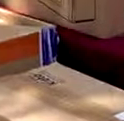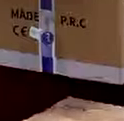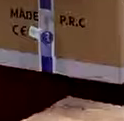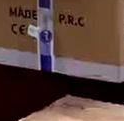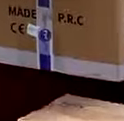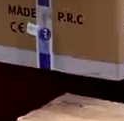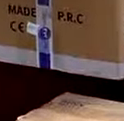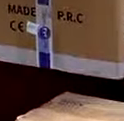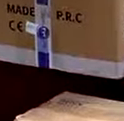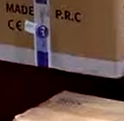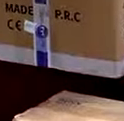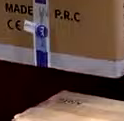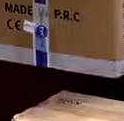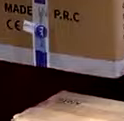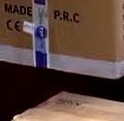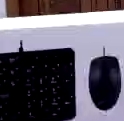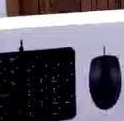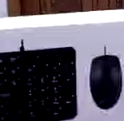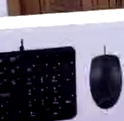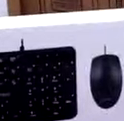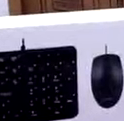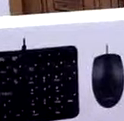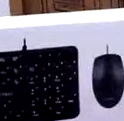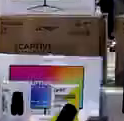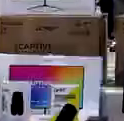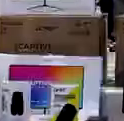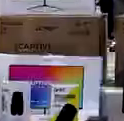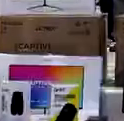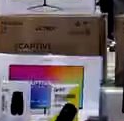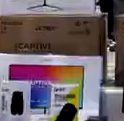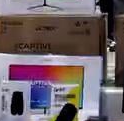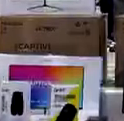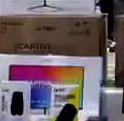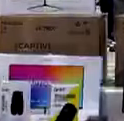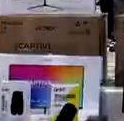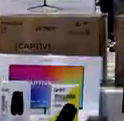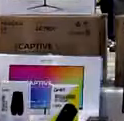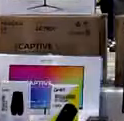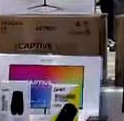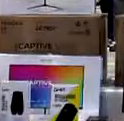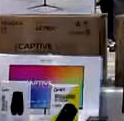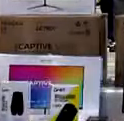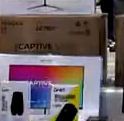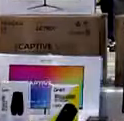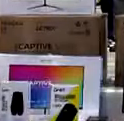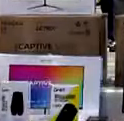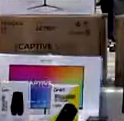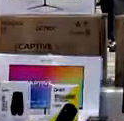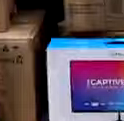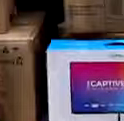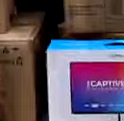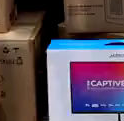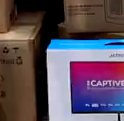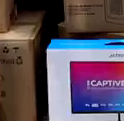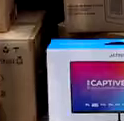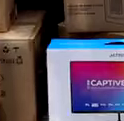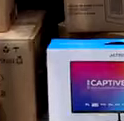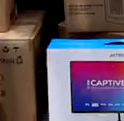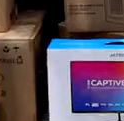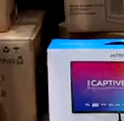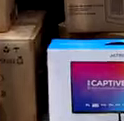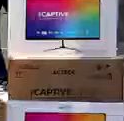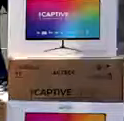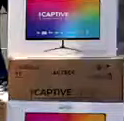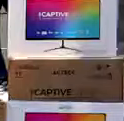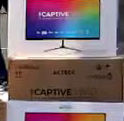porque lo que se invierte en educación es para beneficio de toda la sociedad. Una inversión, lo informo, porque